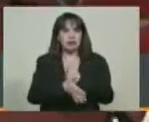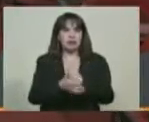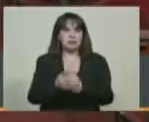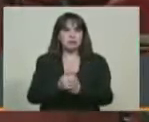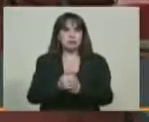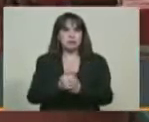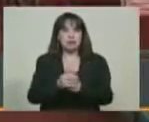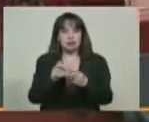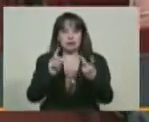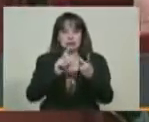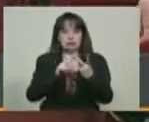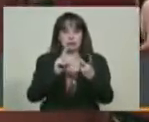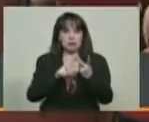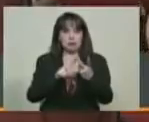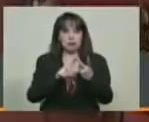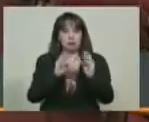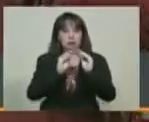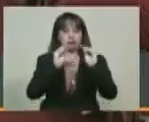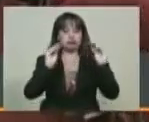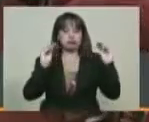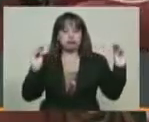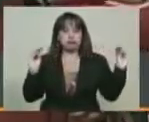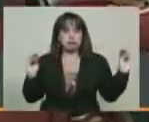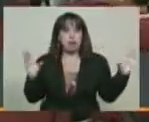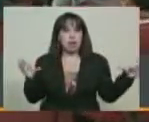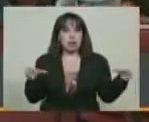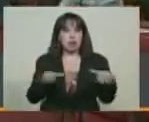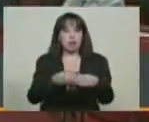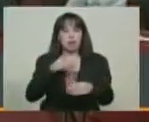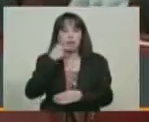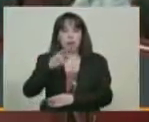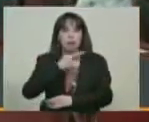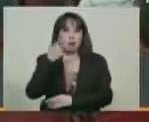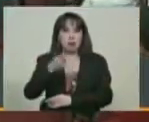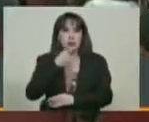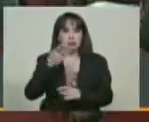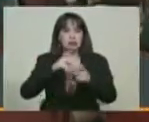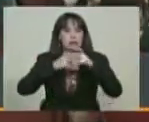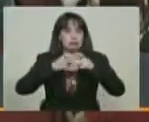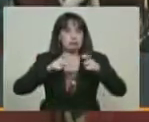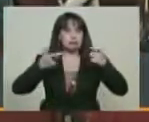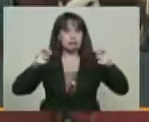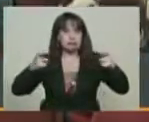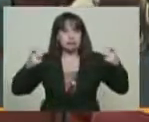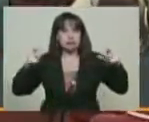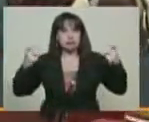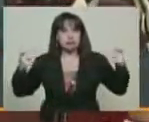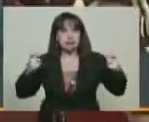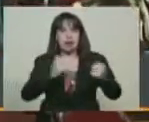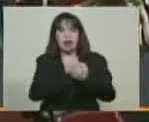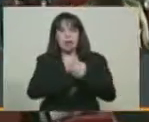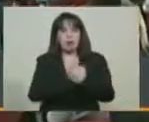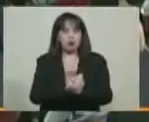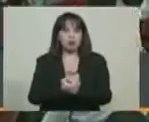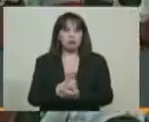En segundo lugar, convocar al gran pueblo patriótico con amplitud amorosa.